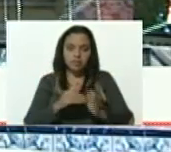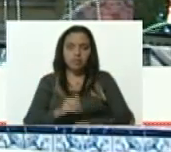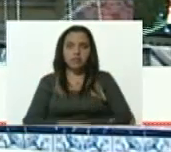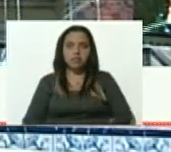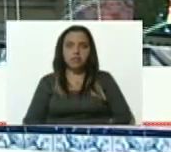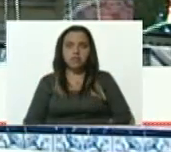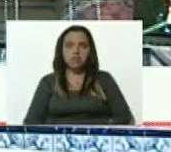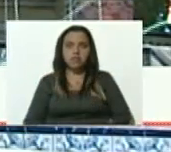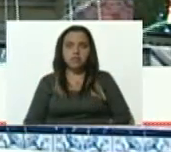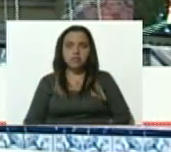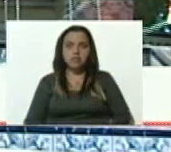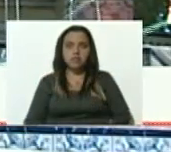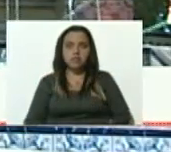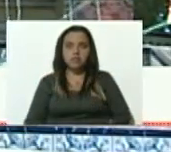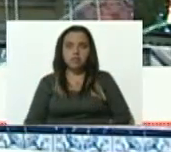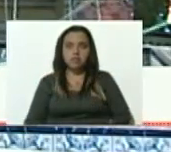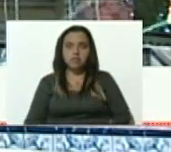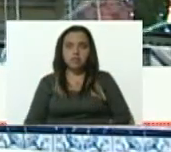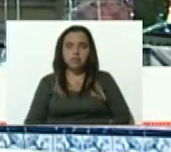Aquí me están